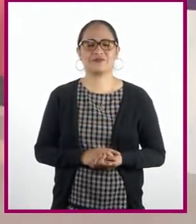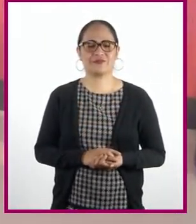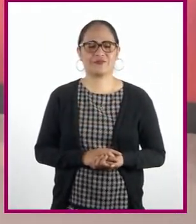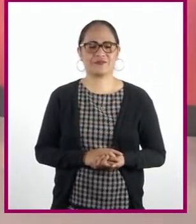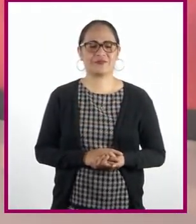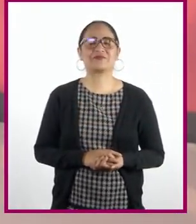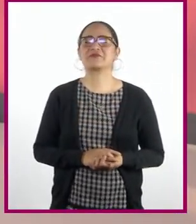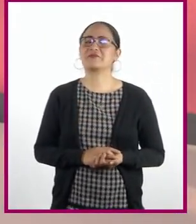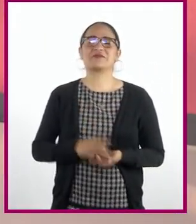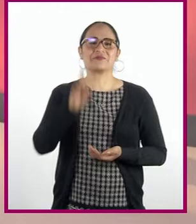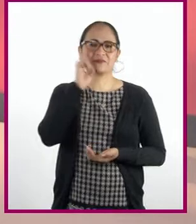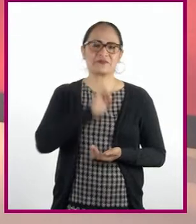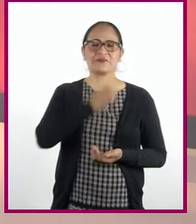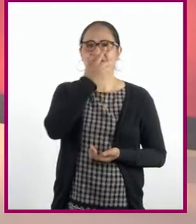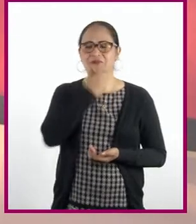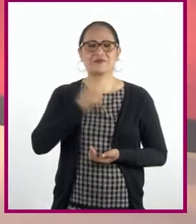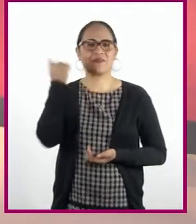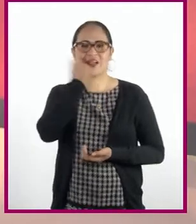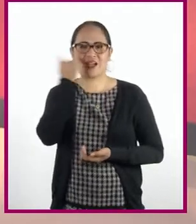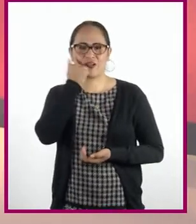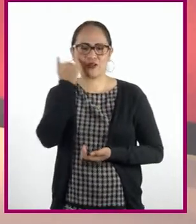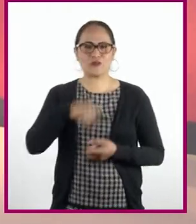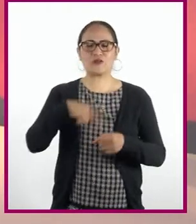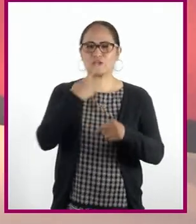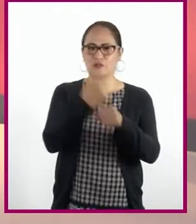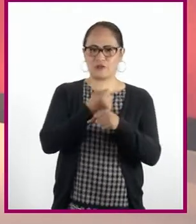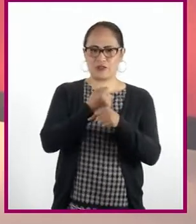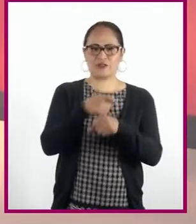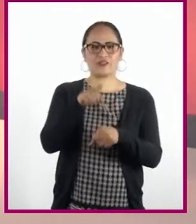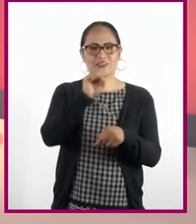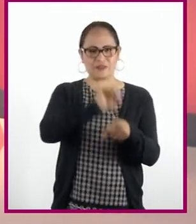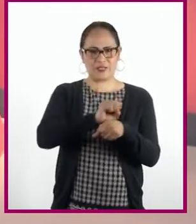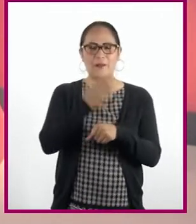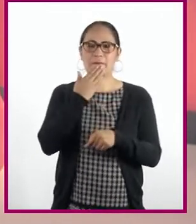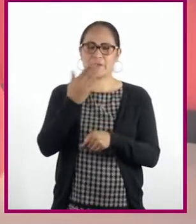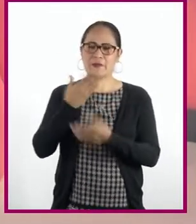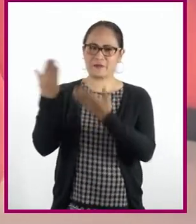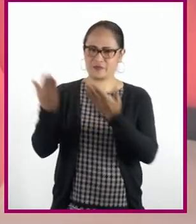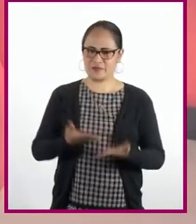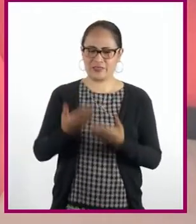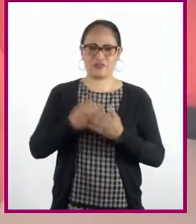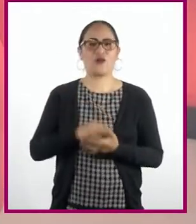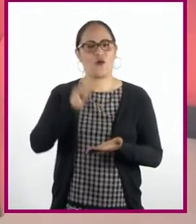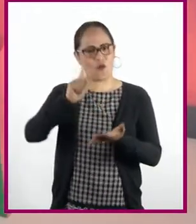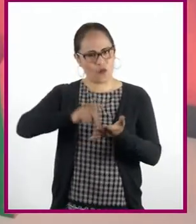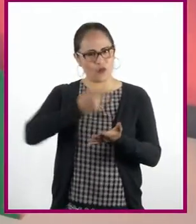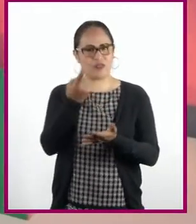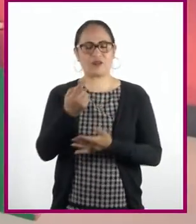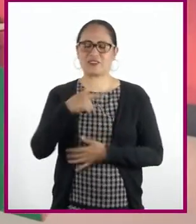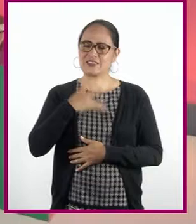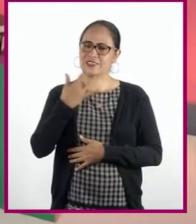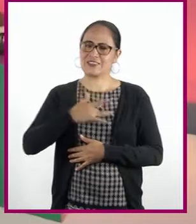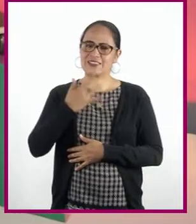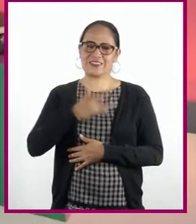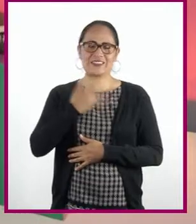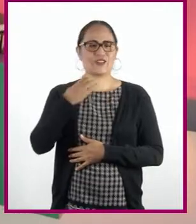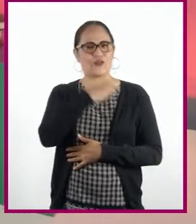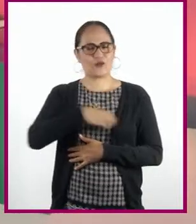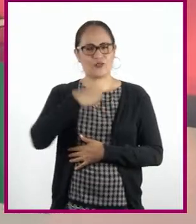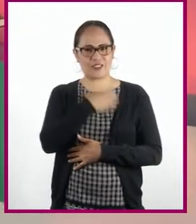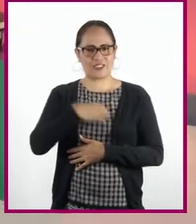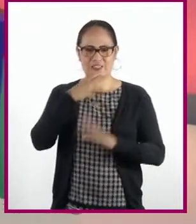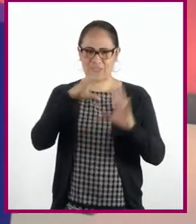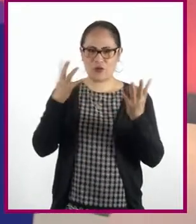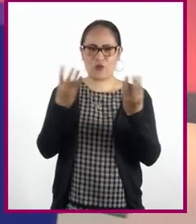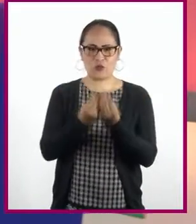Bienvenidas alumnas y alumnos que cursan el primer grado de educación secundaria. Nuevamente estoy contenta de compartir una sesión más de